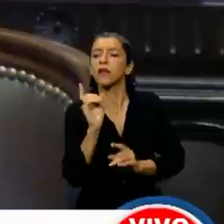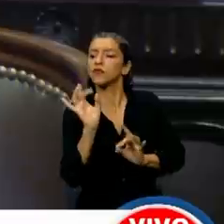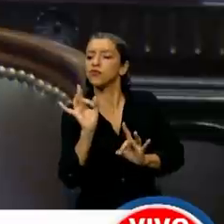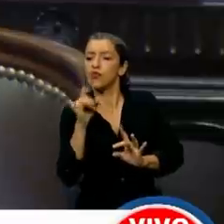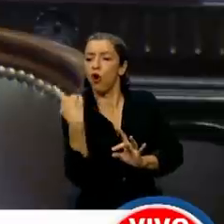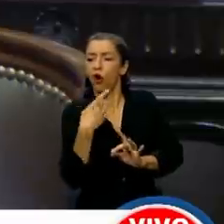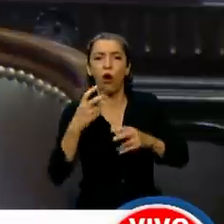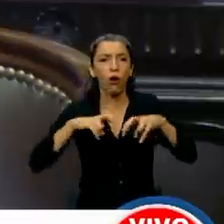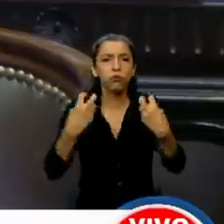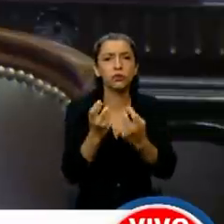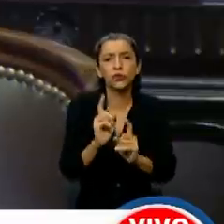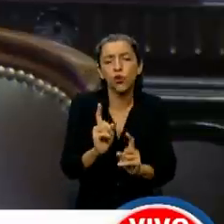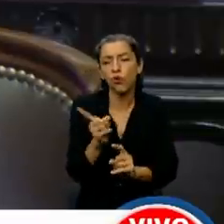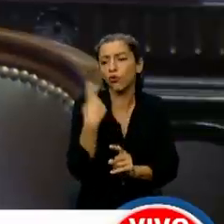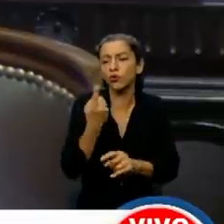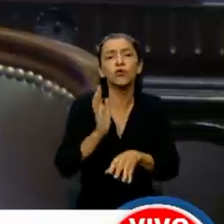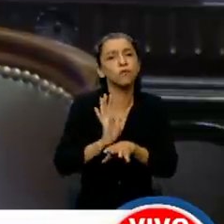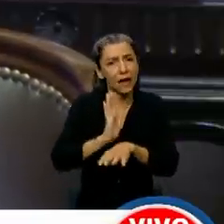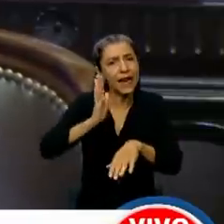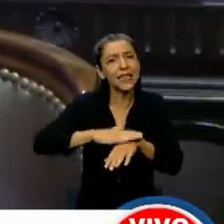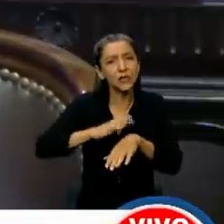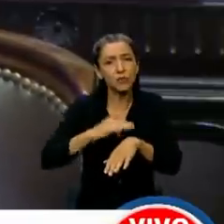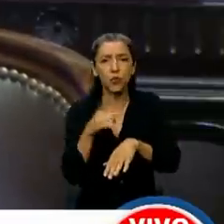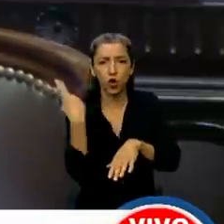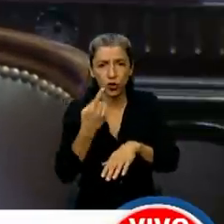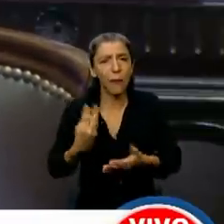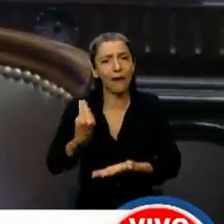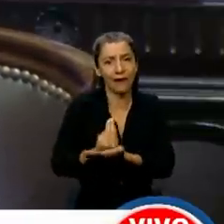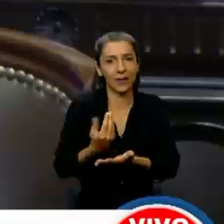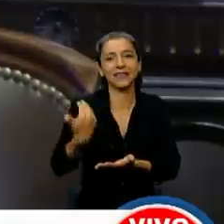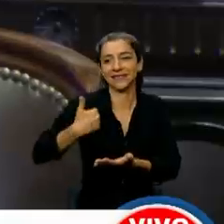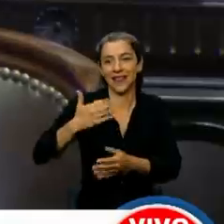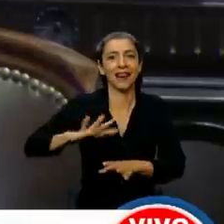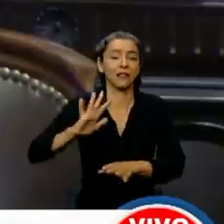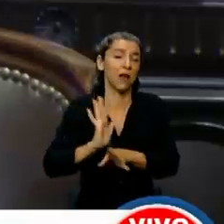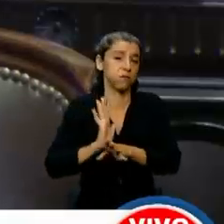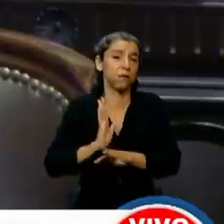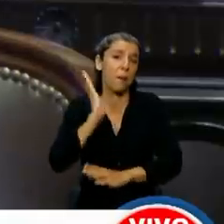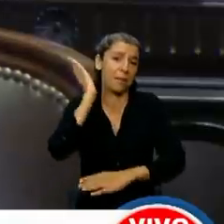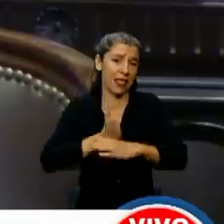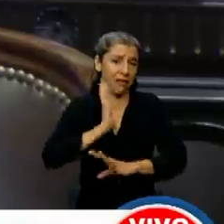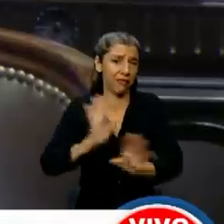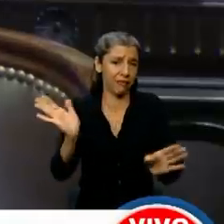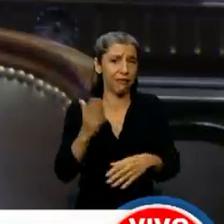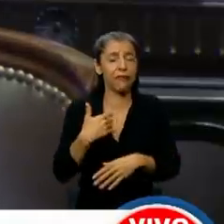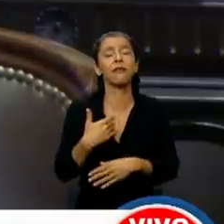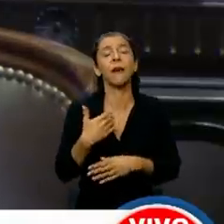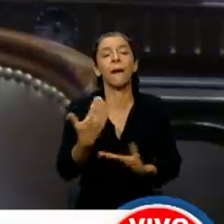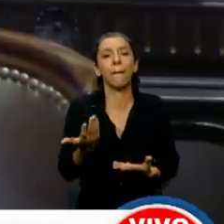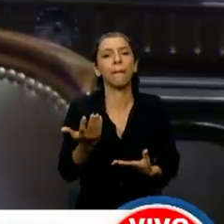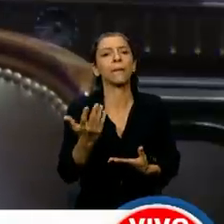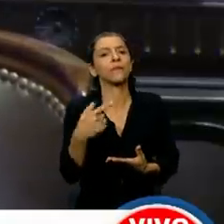responsabilidad de representar a prácticamente la mitad del país más allá de que las proyecciones